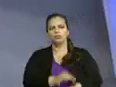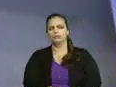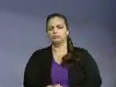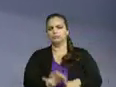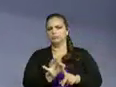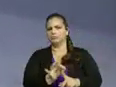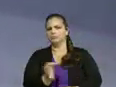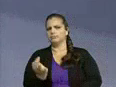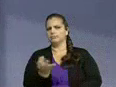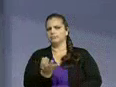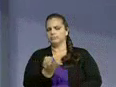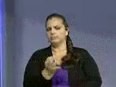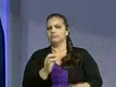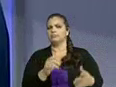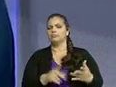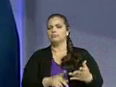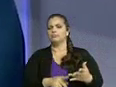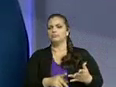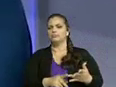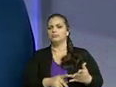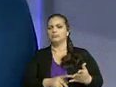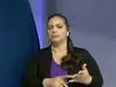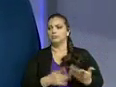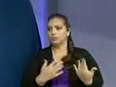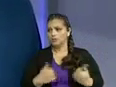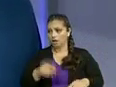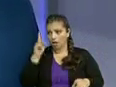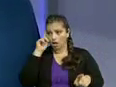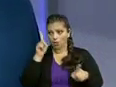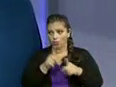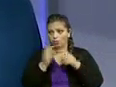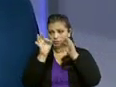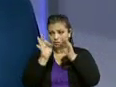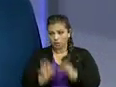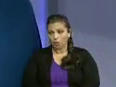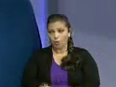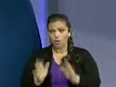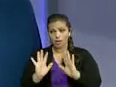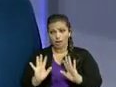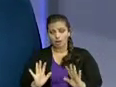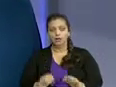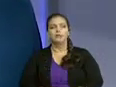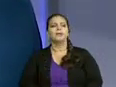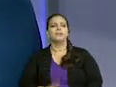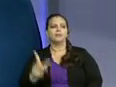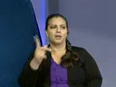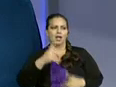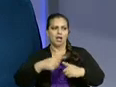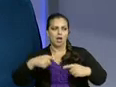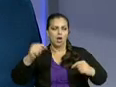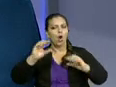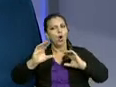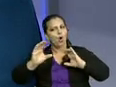que se vaya a materializar en concreto? Estamos trabajando en eso, Luisa, conjuntamente con Japón. Tenemos